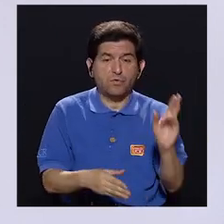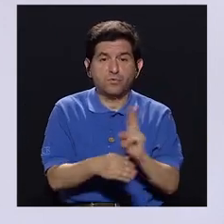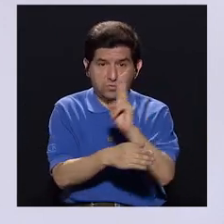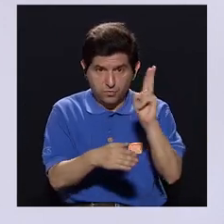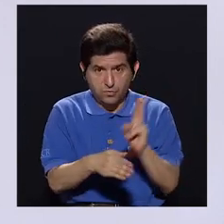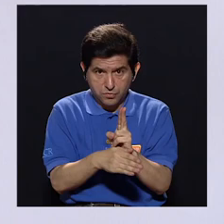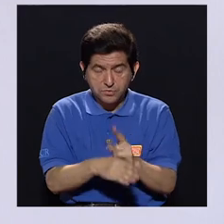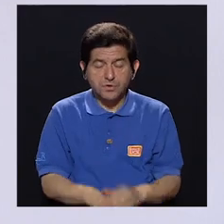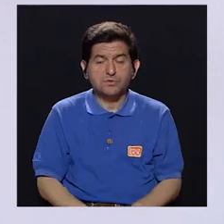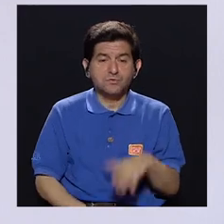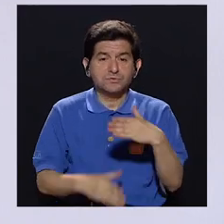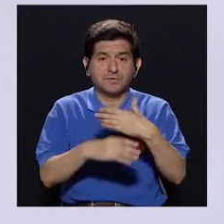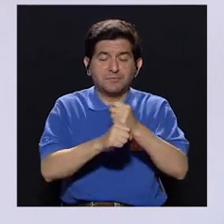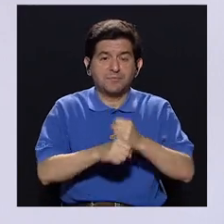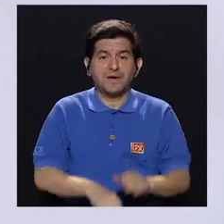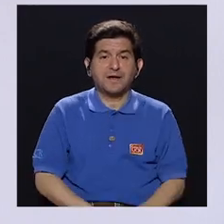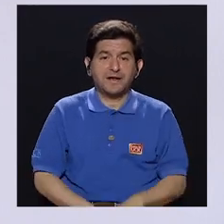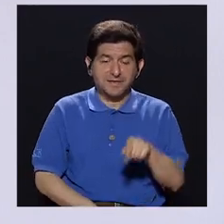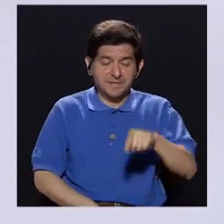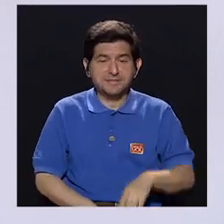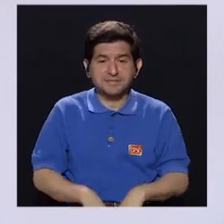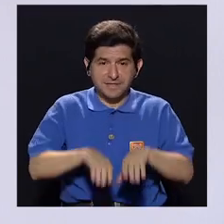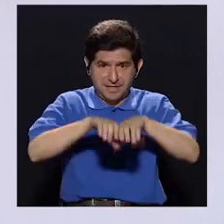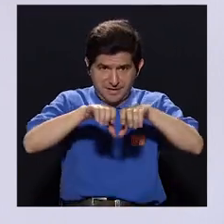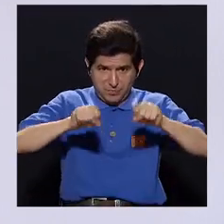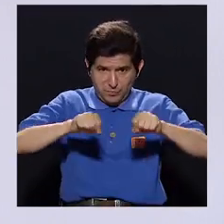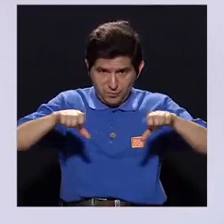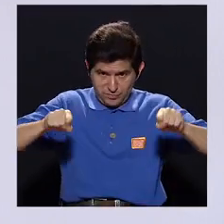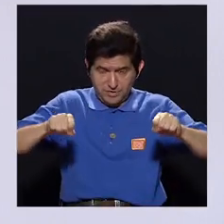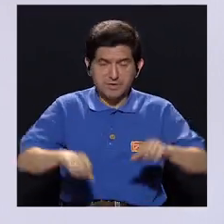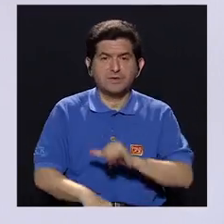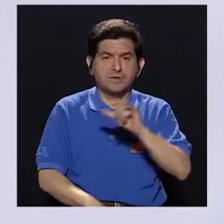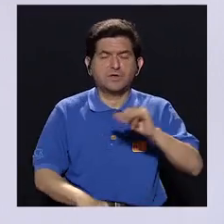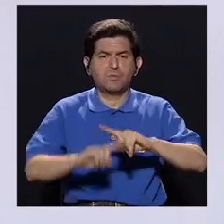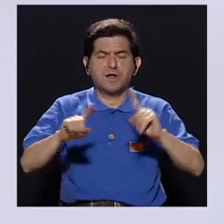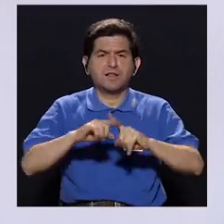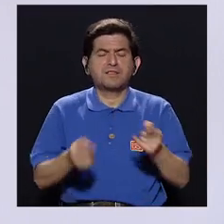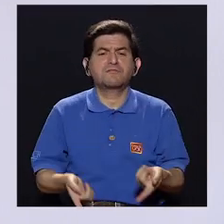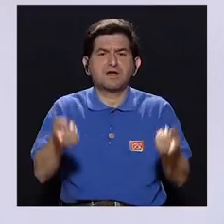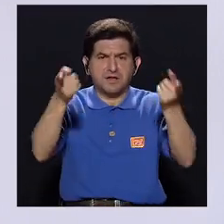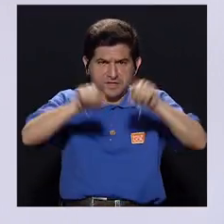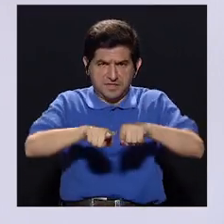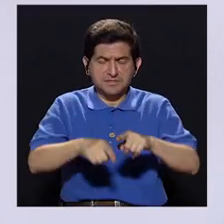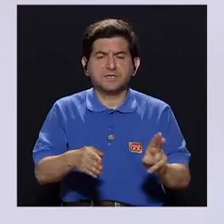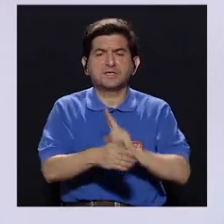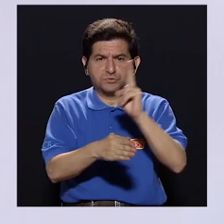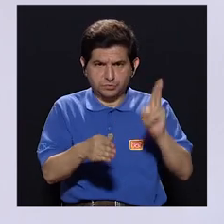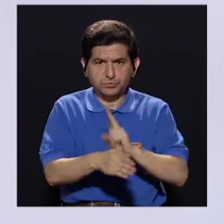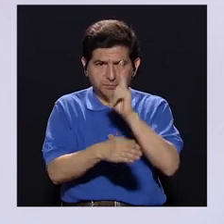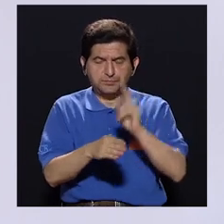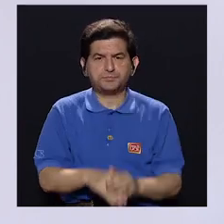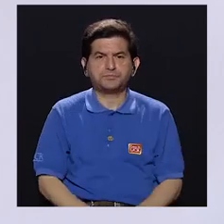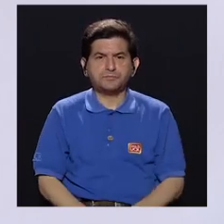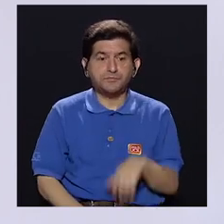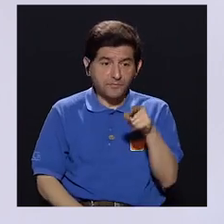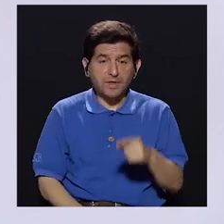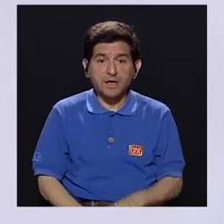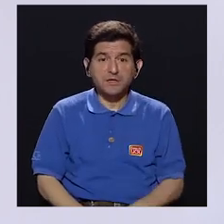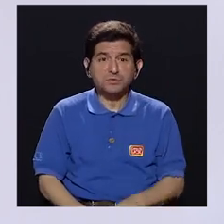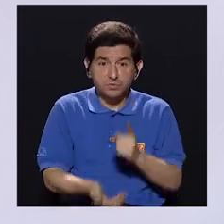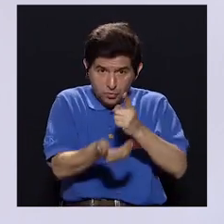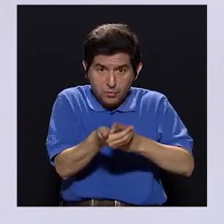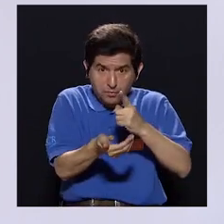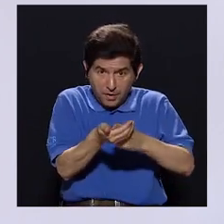eh salchichas eh y y así hay muchos otros casos donde donde se utilizan salchichas para perros